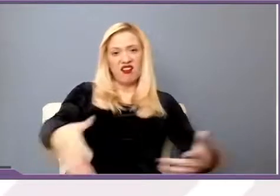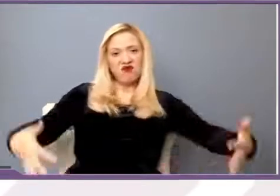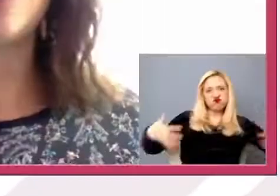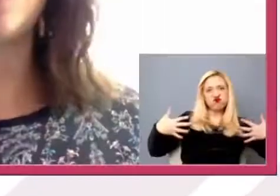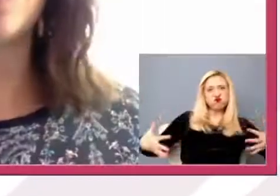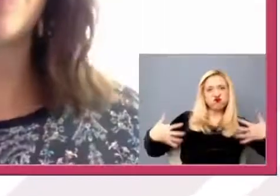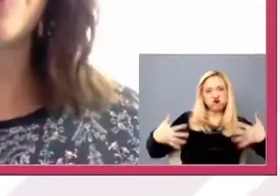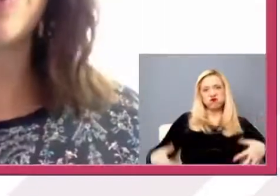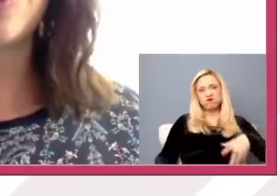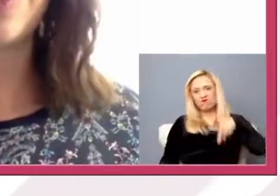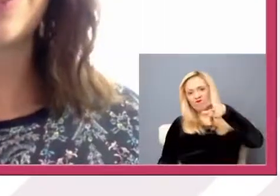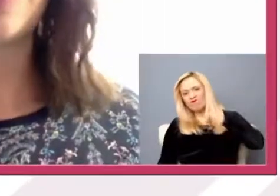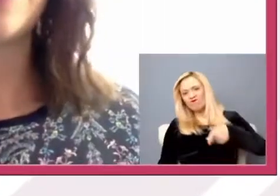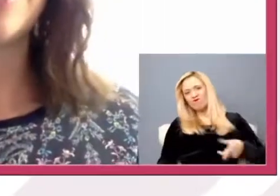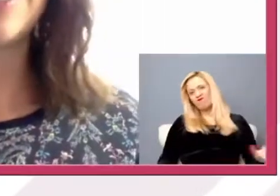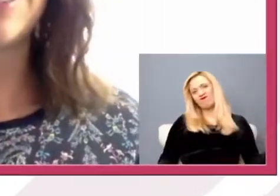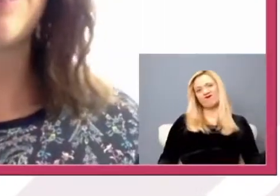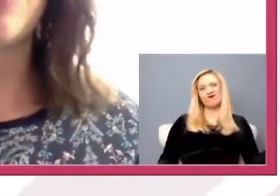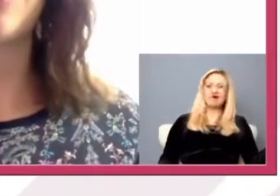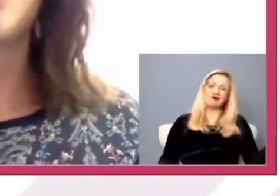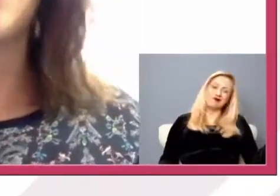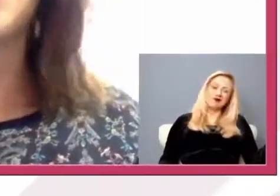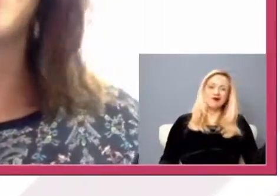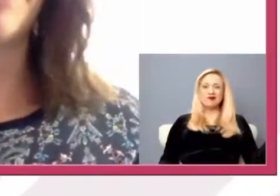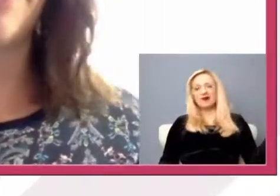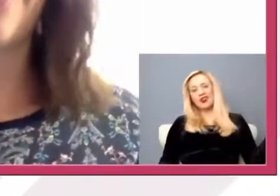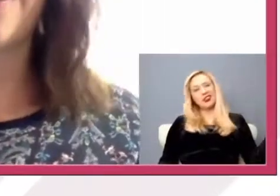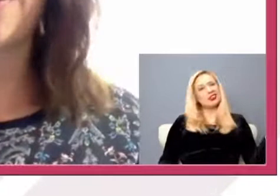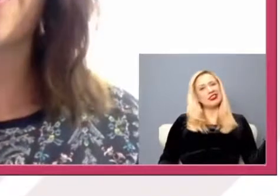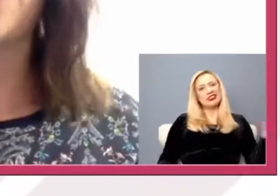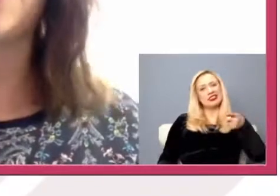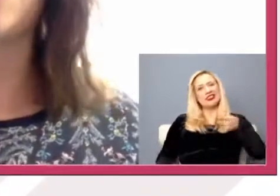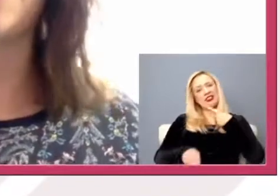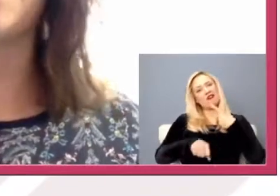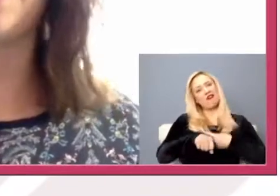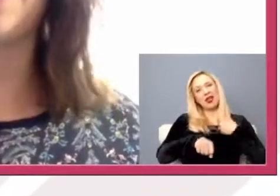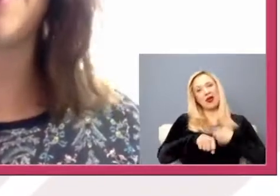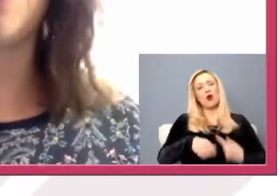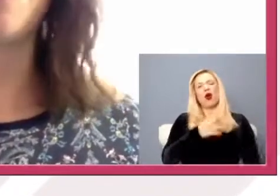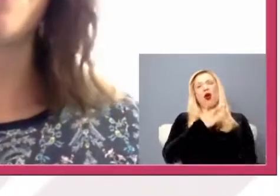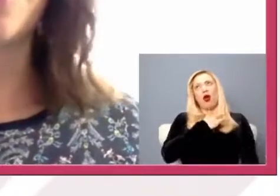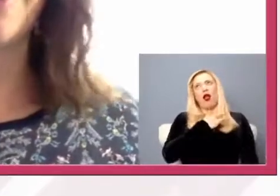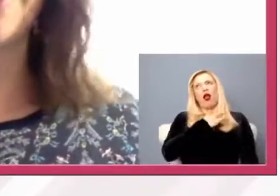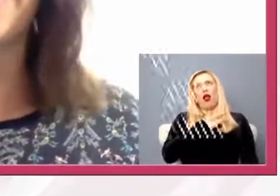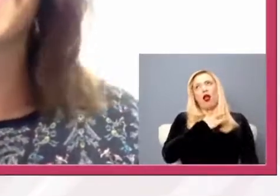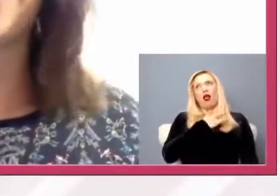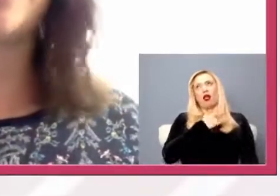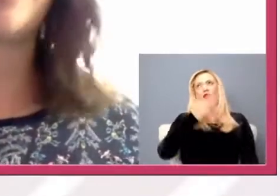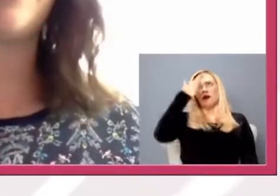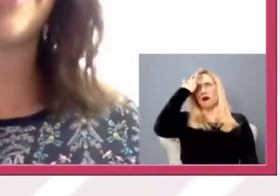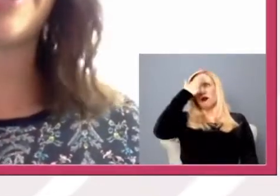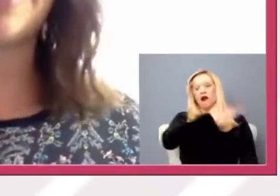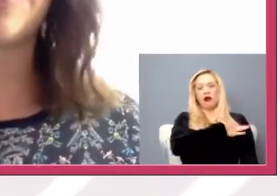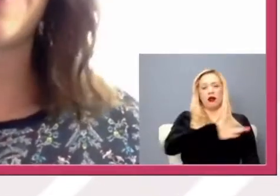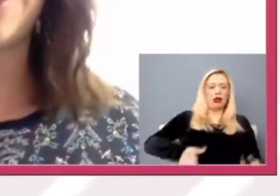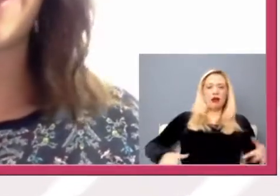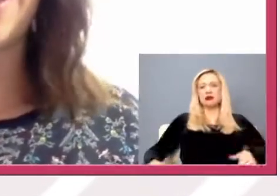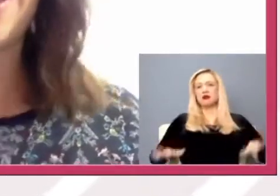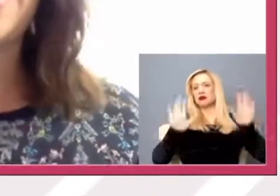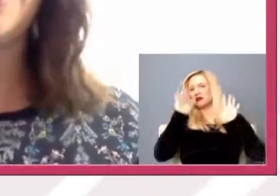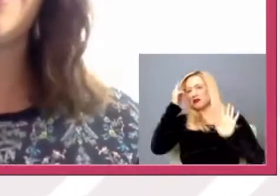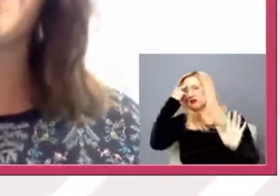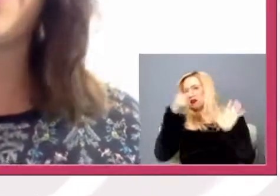decir, yo veo un cuerpo gordo y entonces, por tanto, es un cuerpo enfermo, ¿no? O seguramente tiene un montón de disfunciones corporales,